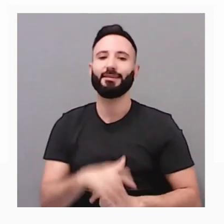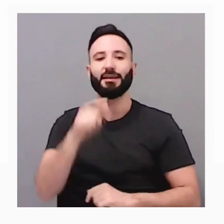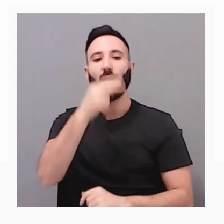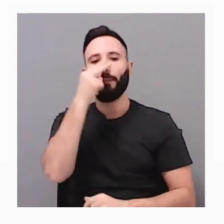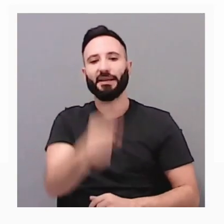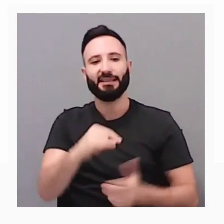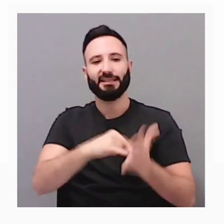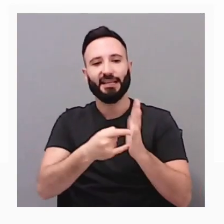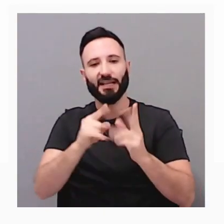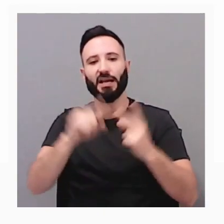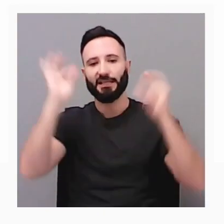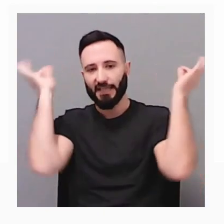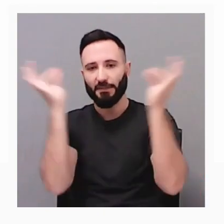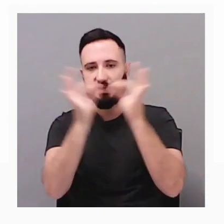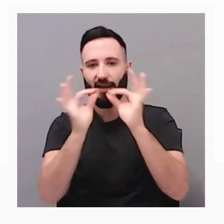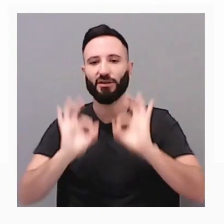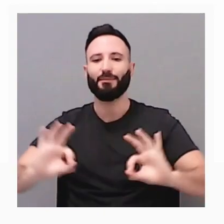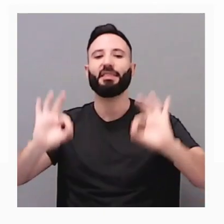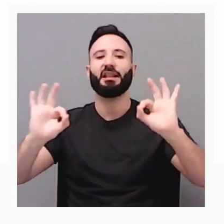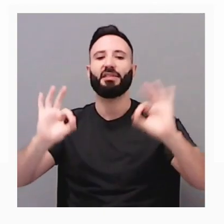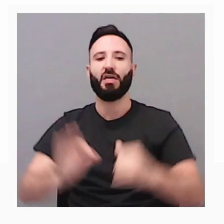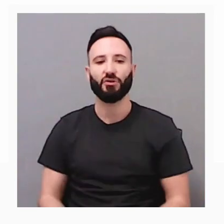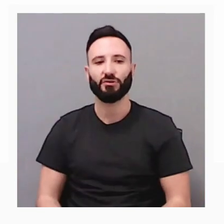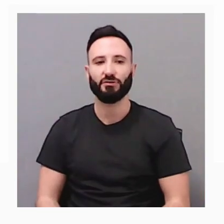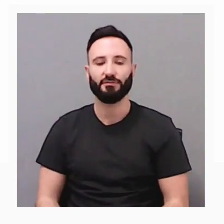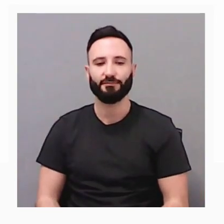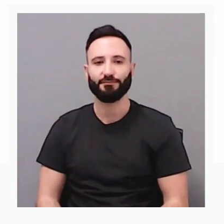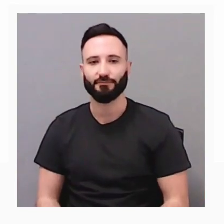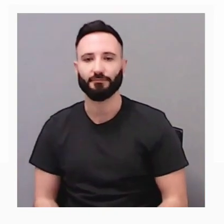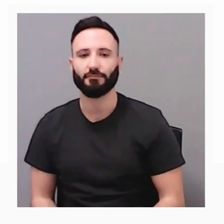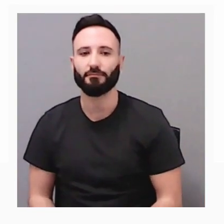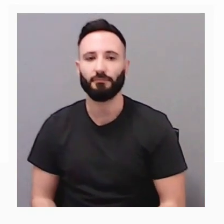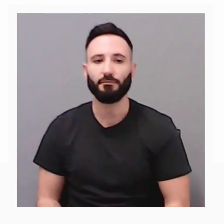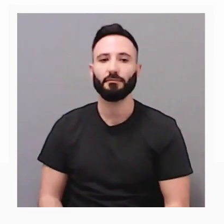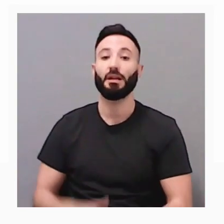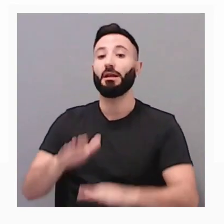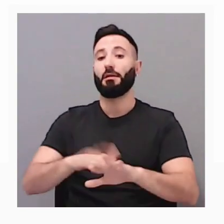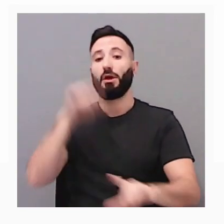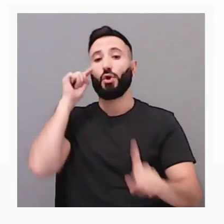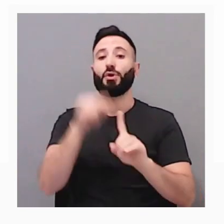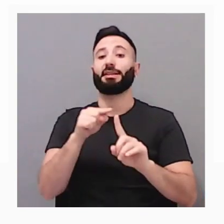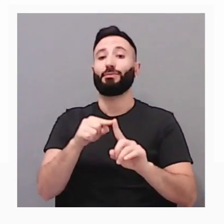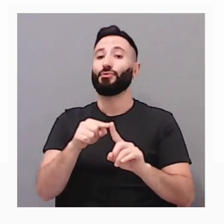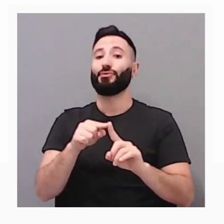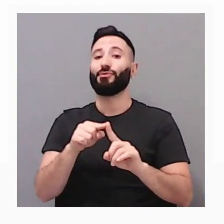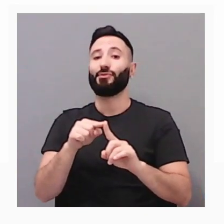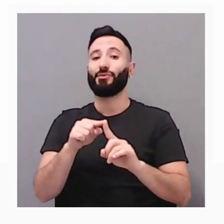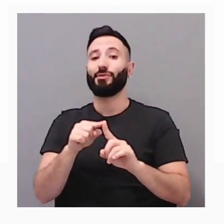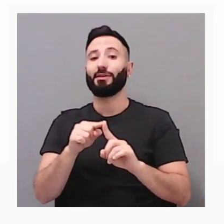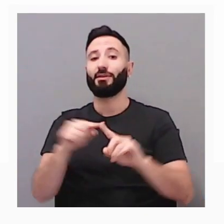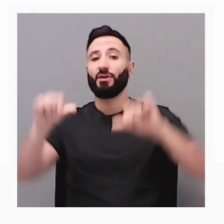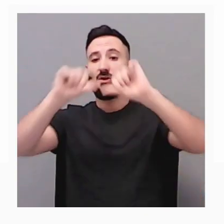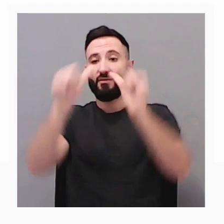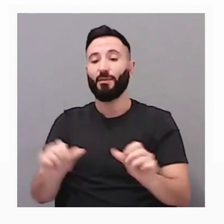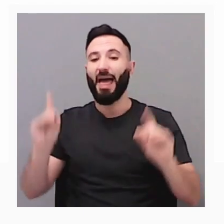técnicas, seminarios especializados para de alguna manera completar un esquema